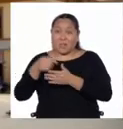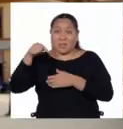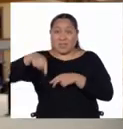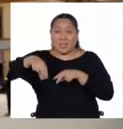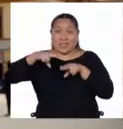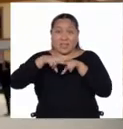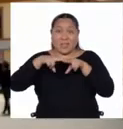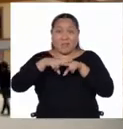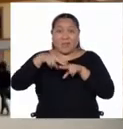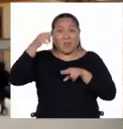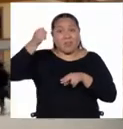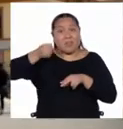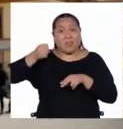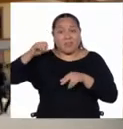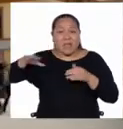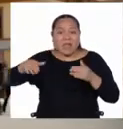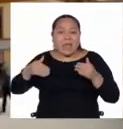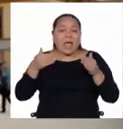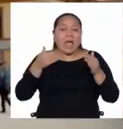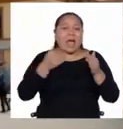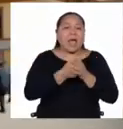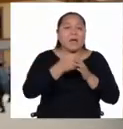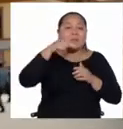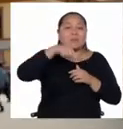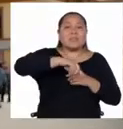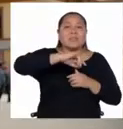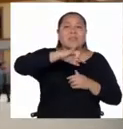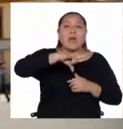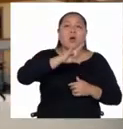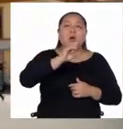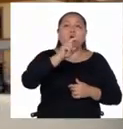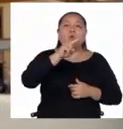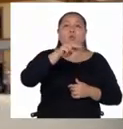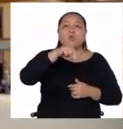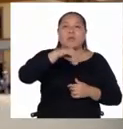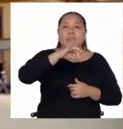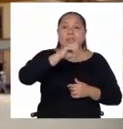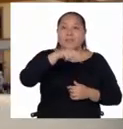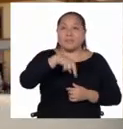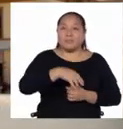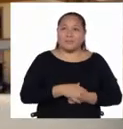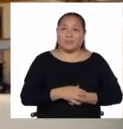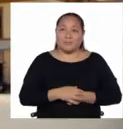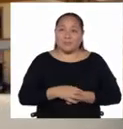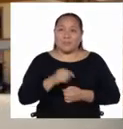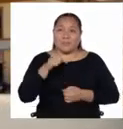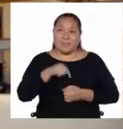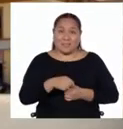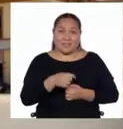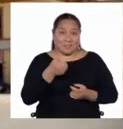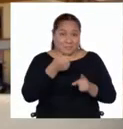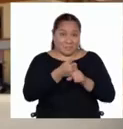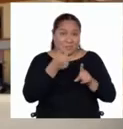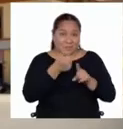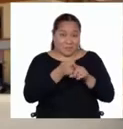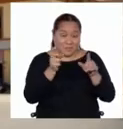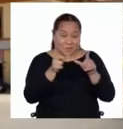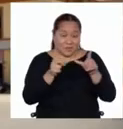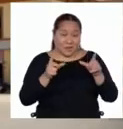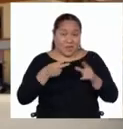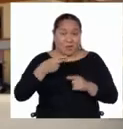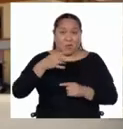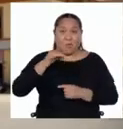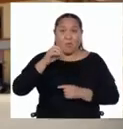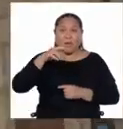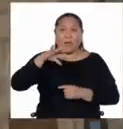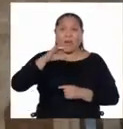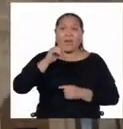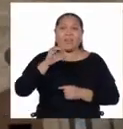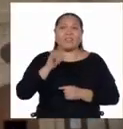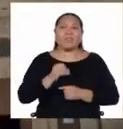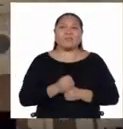la capital del departamento de Junín. Esta es la Plaza Constitución de Huancayo.